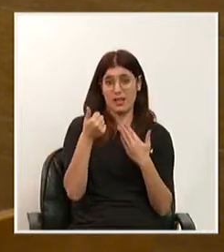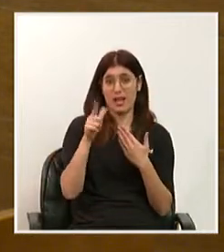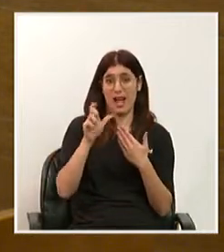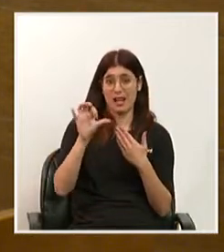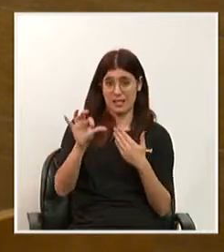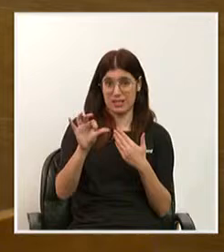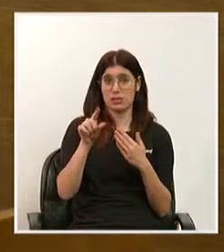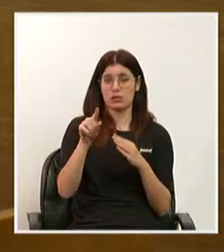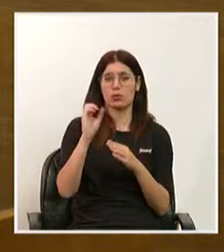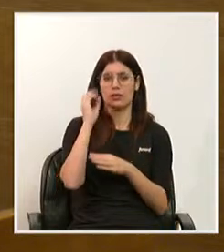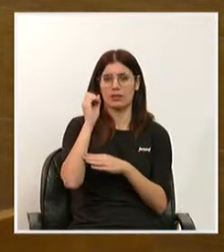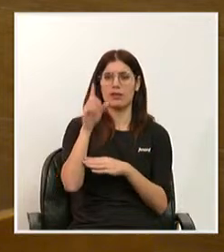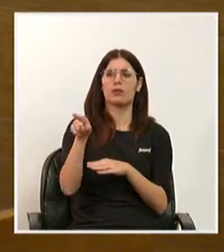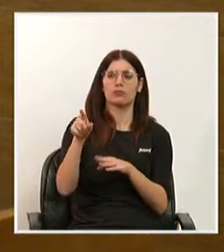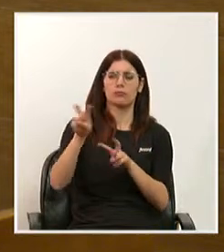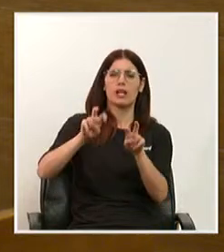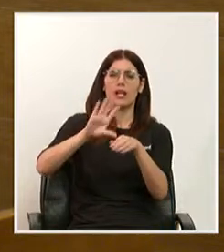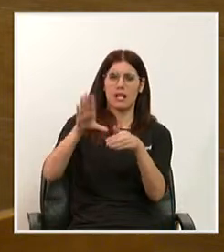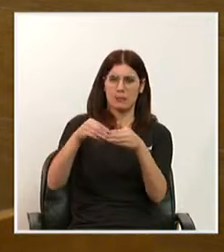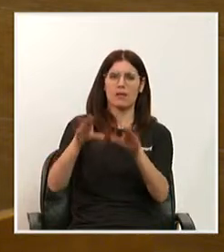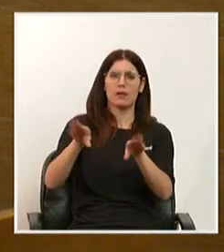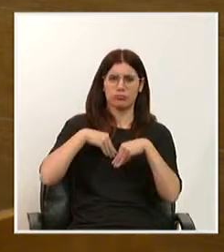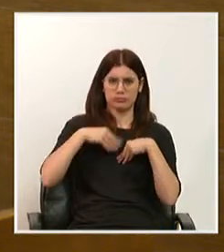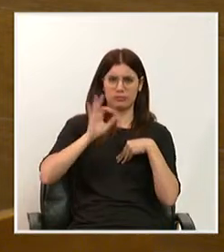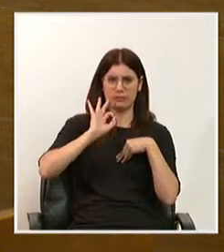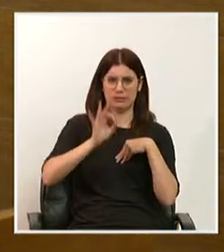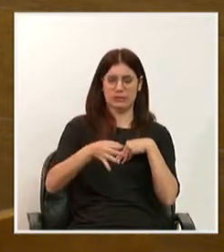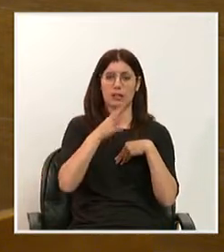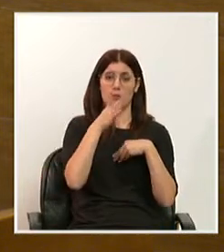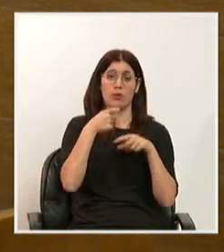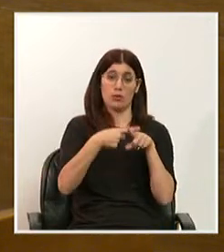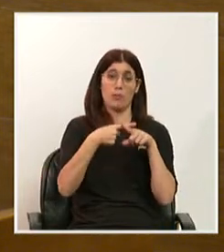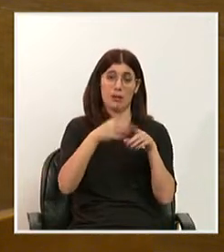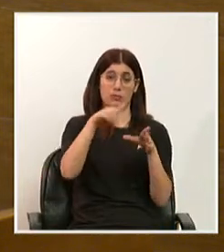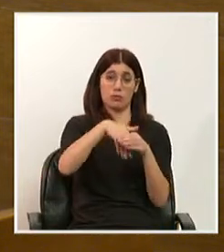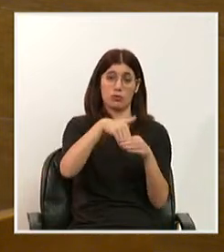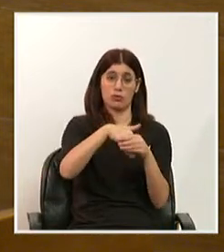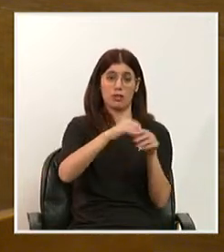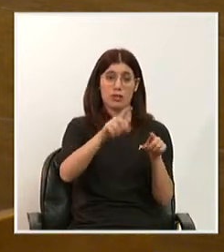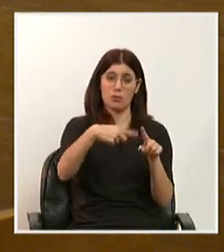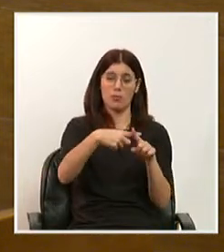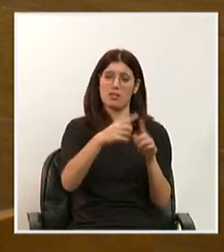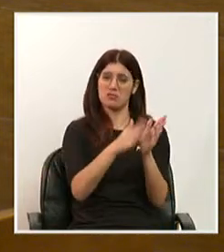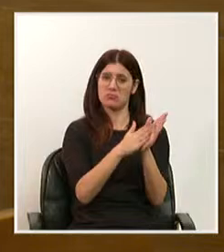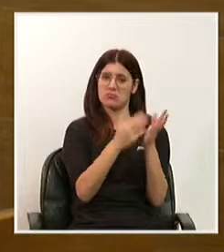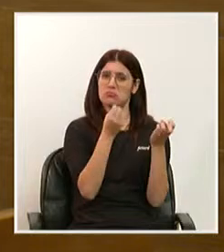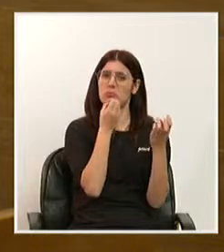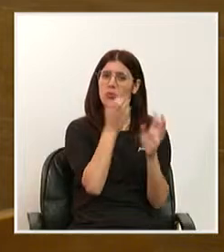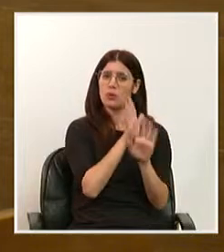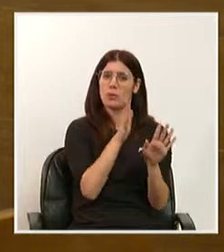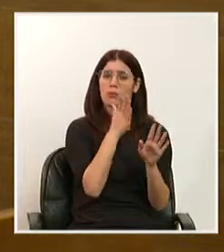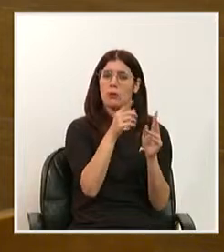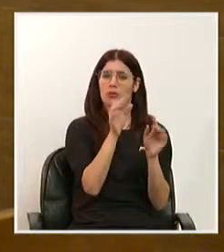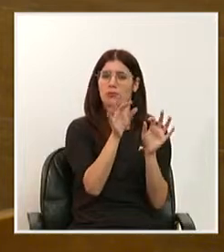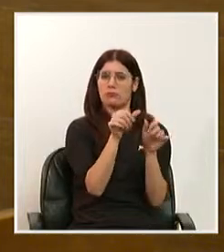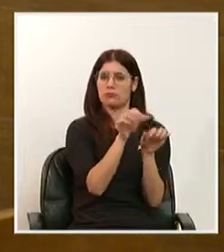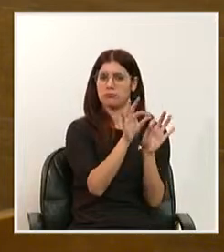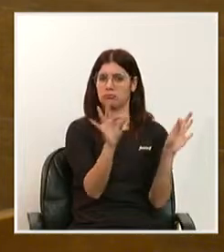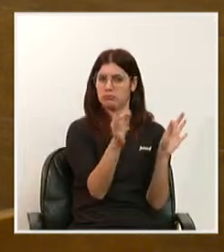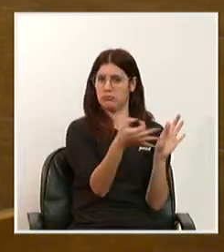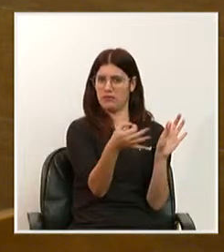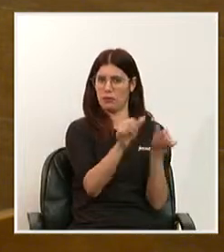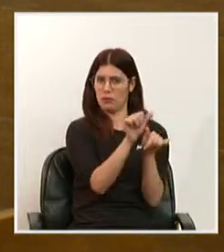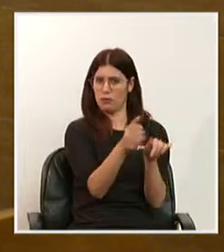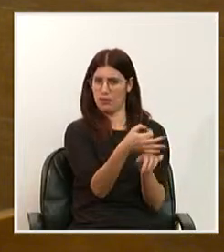que vamos a aceptar su enmienda no solo porque compartimos el contenido sino Además le aplaudo también sus formas